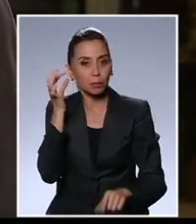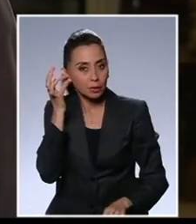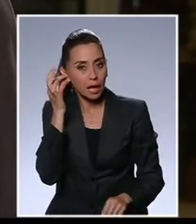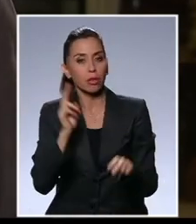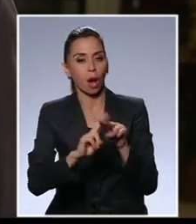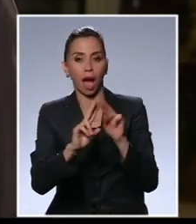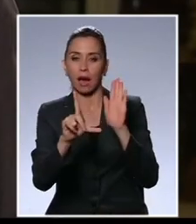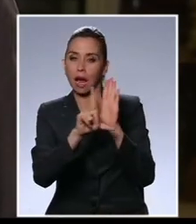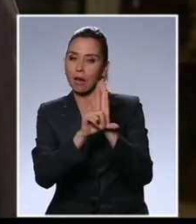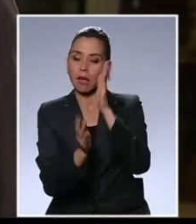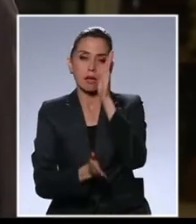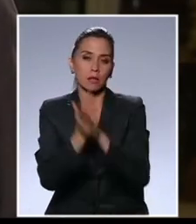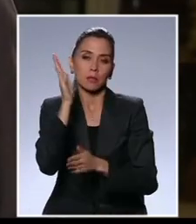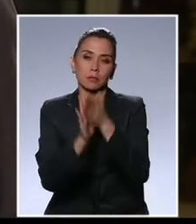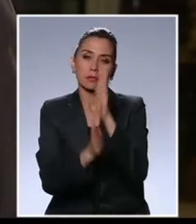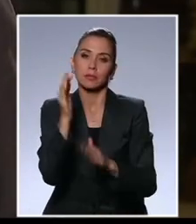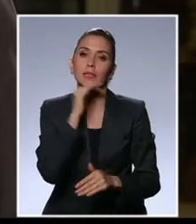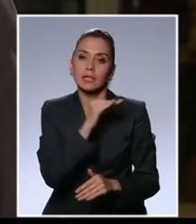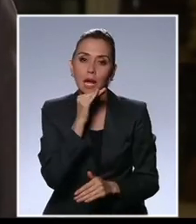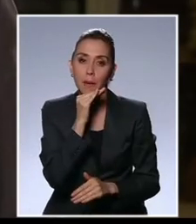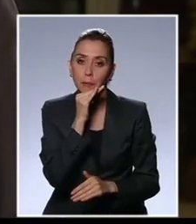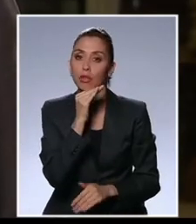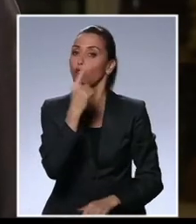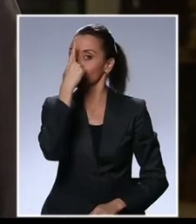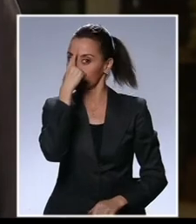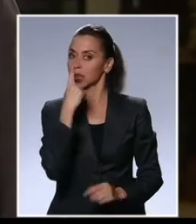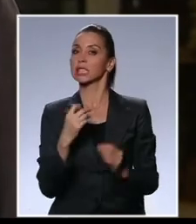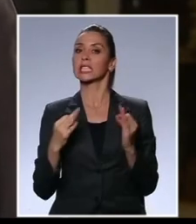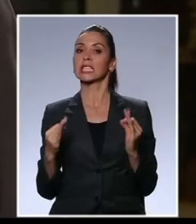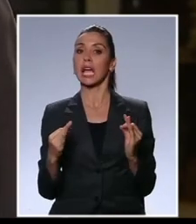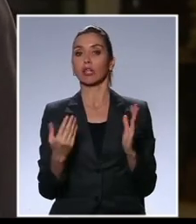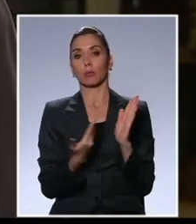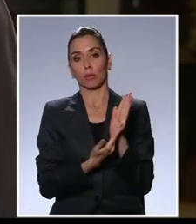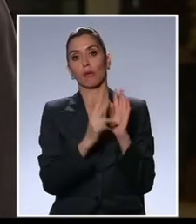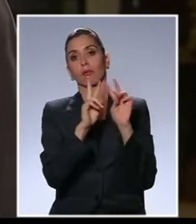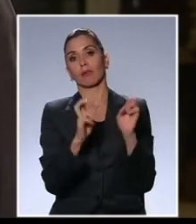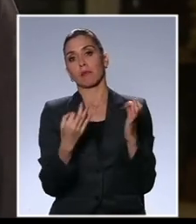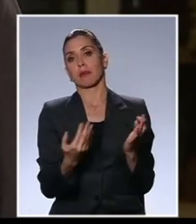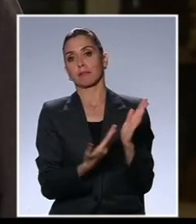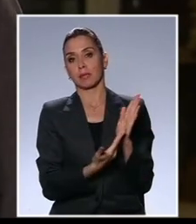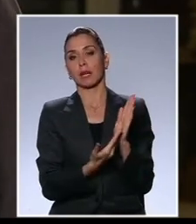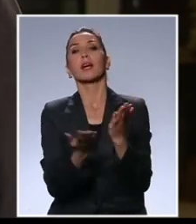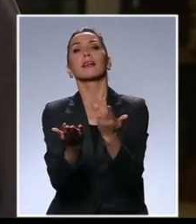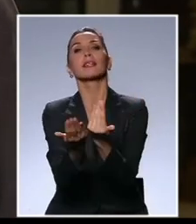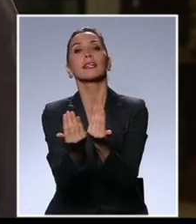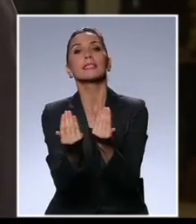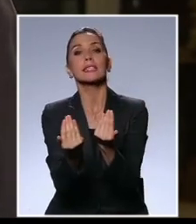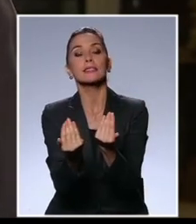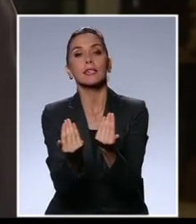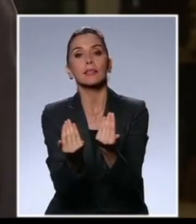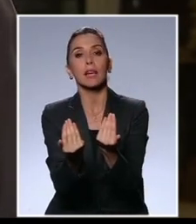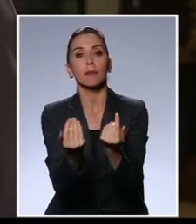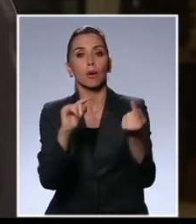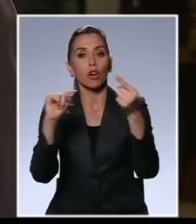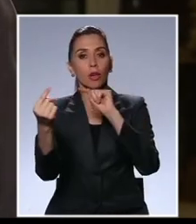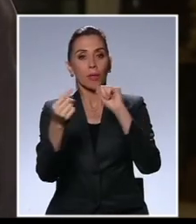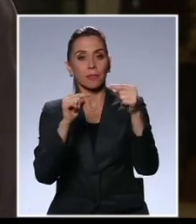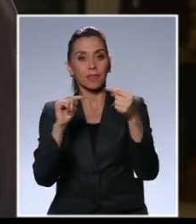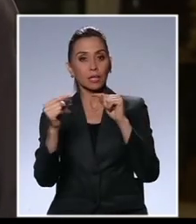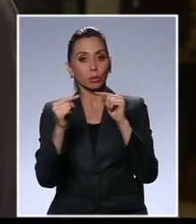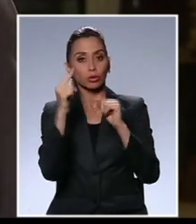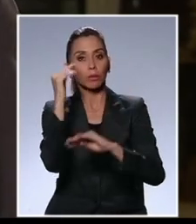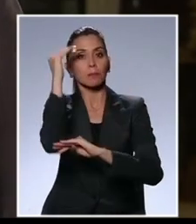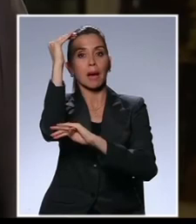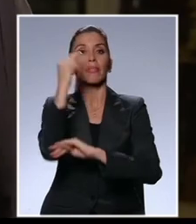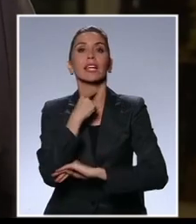elegirlen con la celeridad y toda la seriedad que este asunto amerita necesitamos que la discusión esté